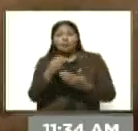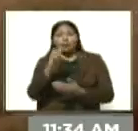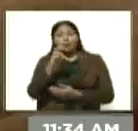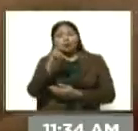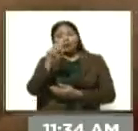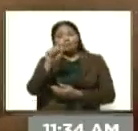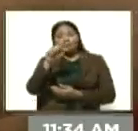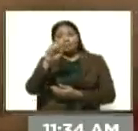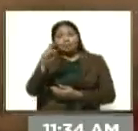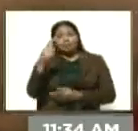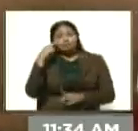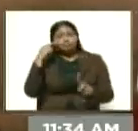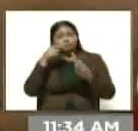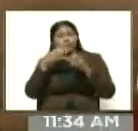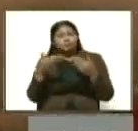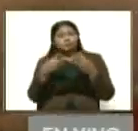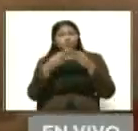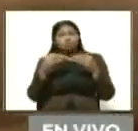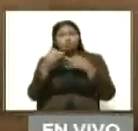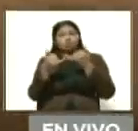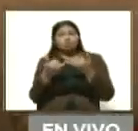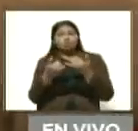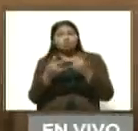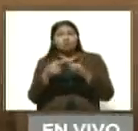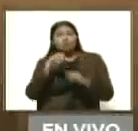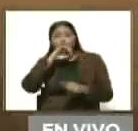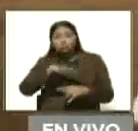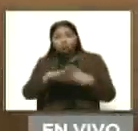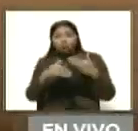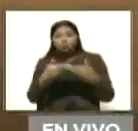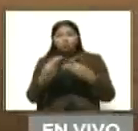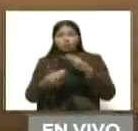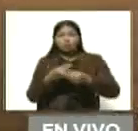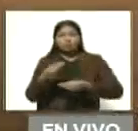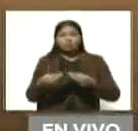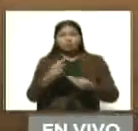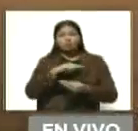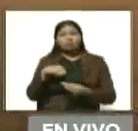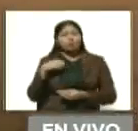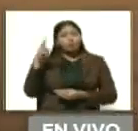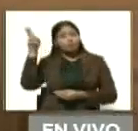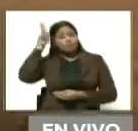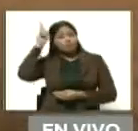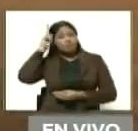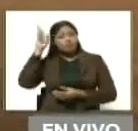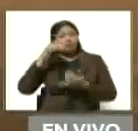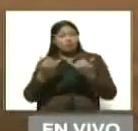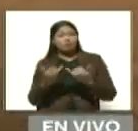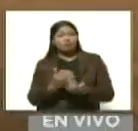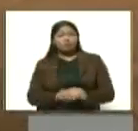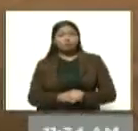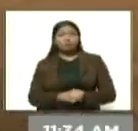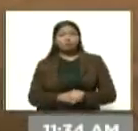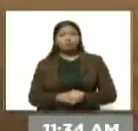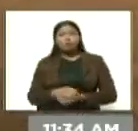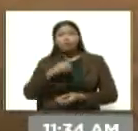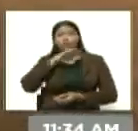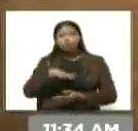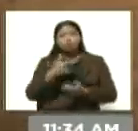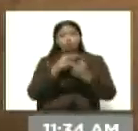día pues hacía referencia a todo el rol histórico que jugaron nuestros indígenas y que la historiografía en